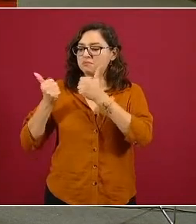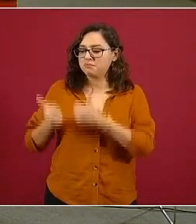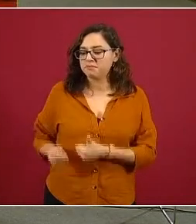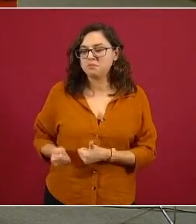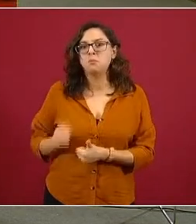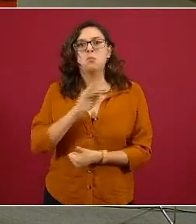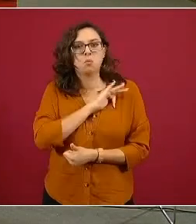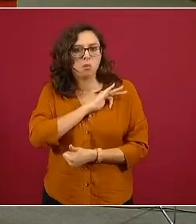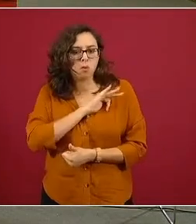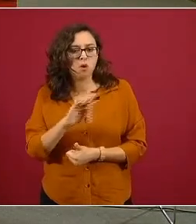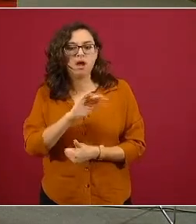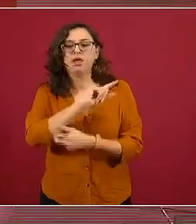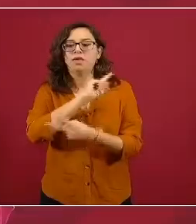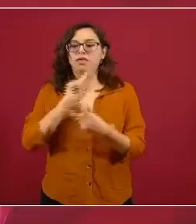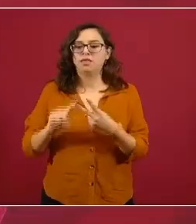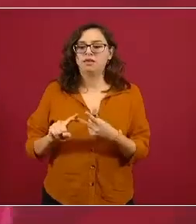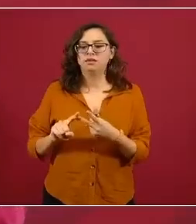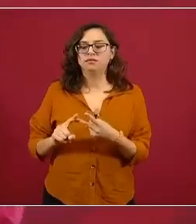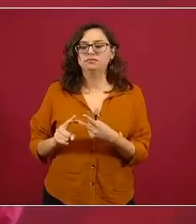quien pueda